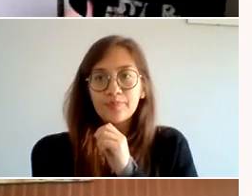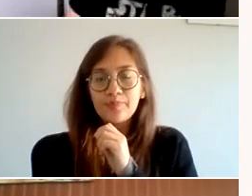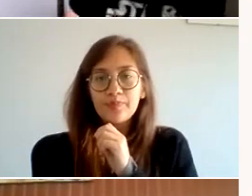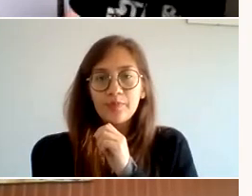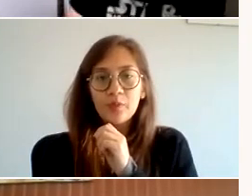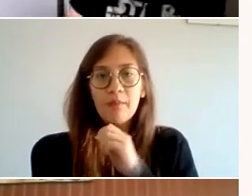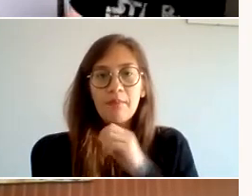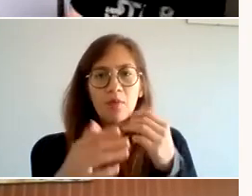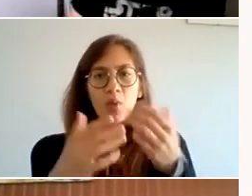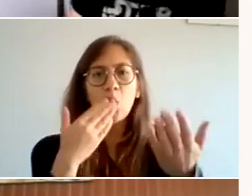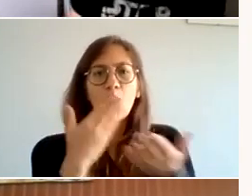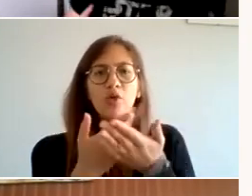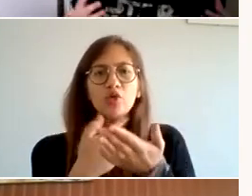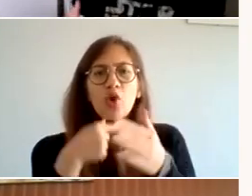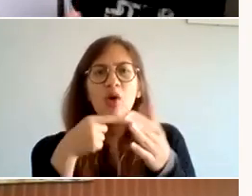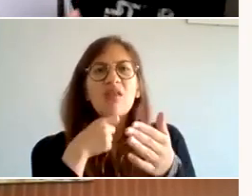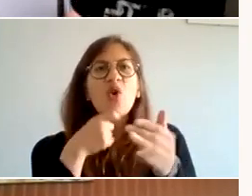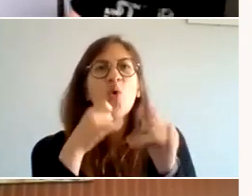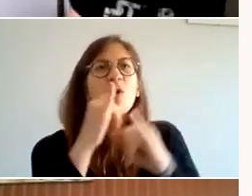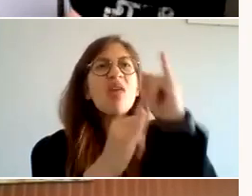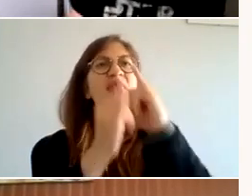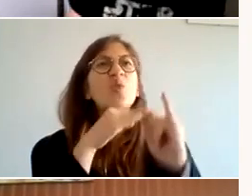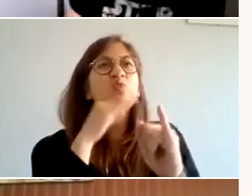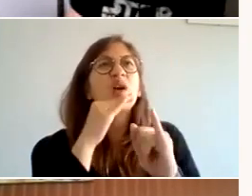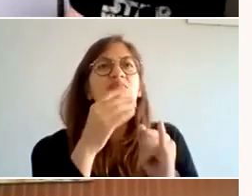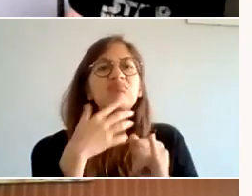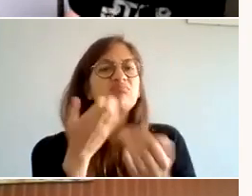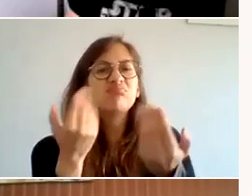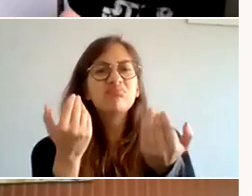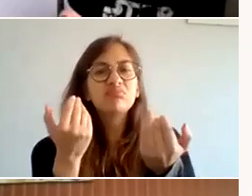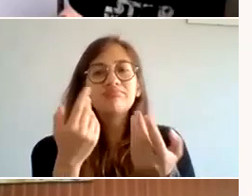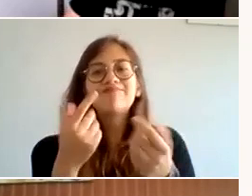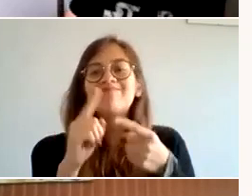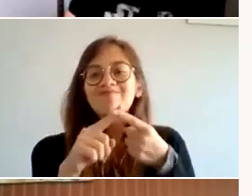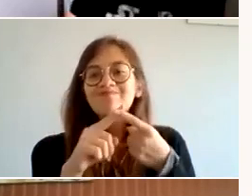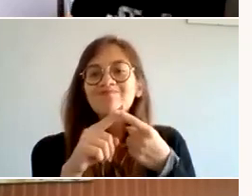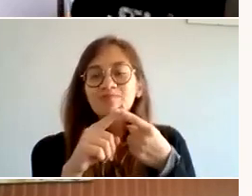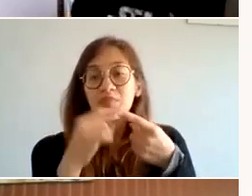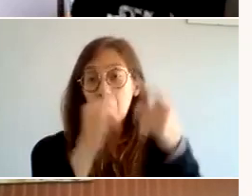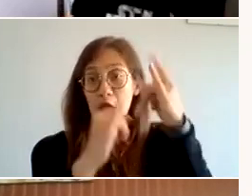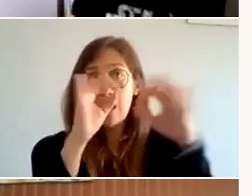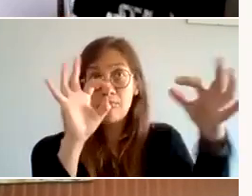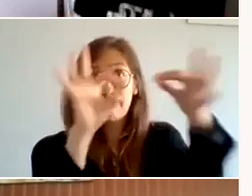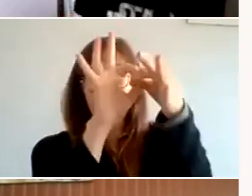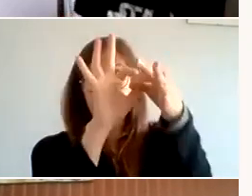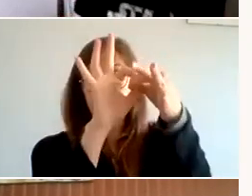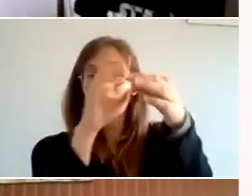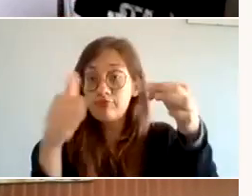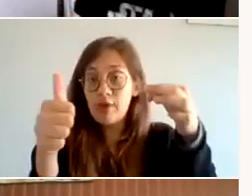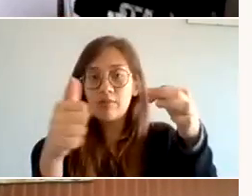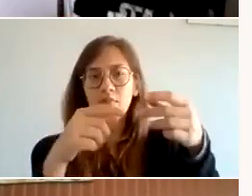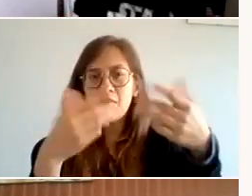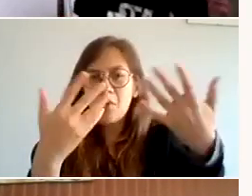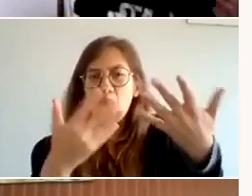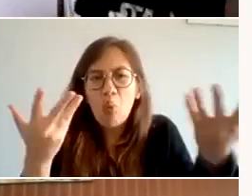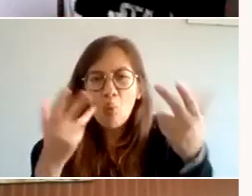los navegadores, o en inglés se llaman browsers. Los más comunes, de hecho, estas son una gráfica que se